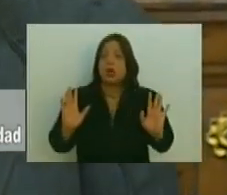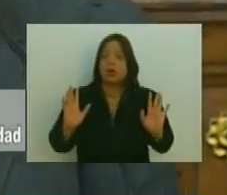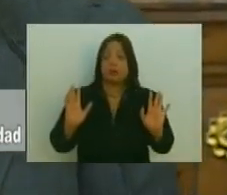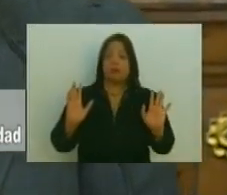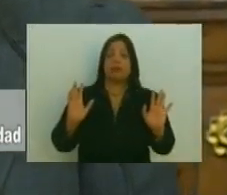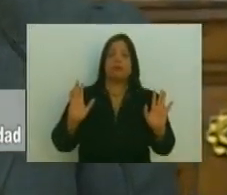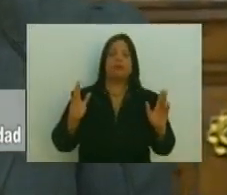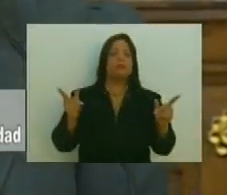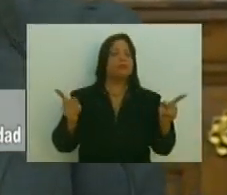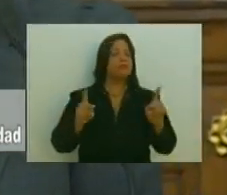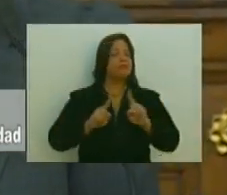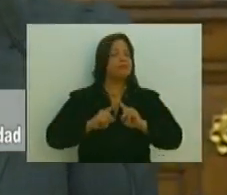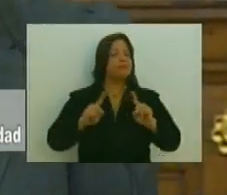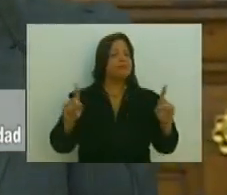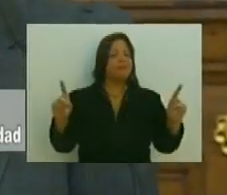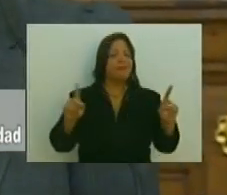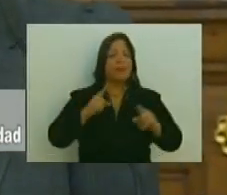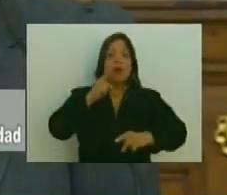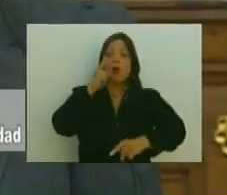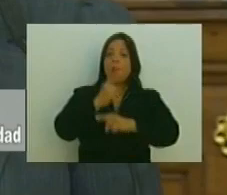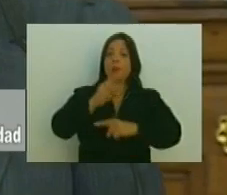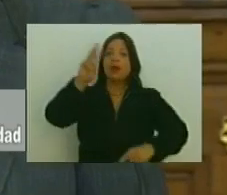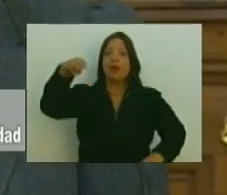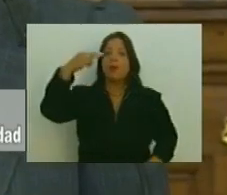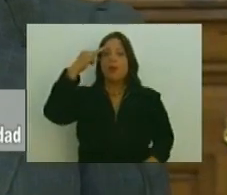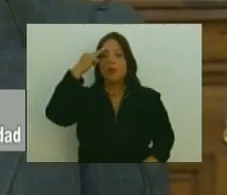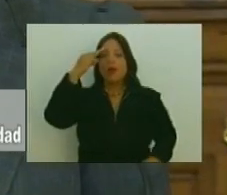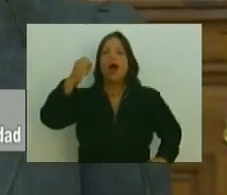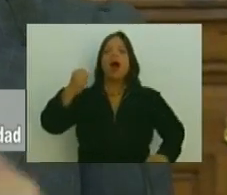Y resulta que tenemos la obligación moral